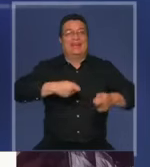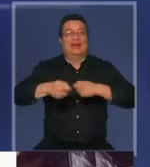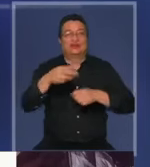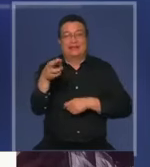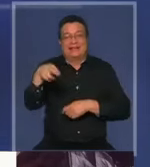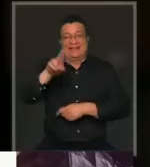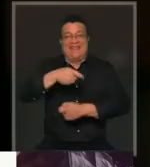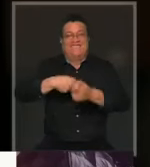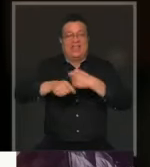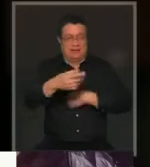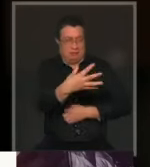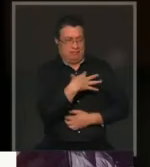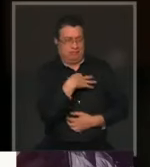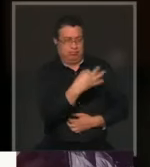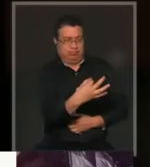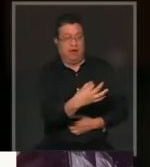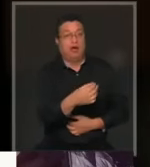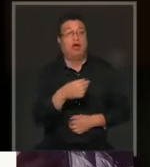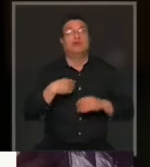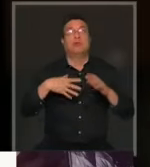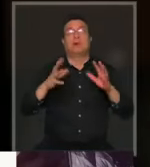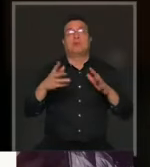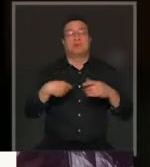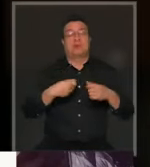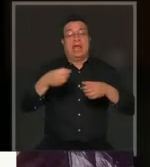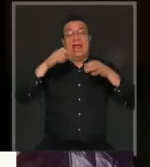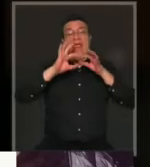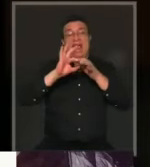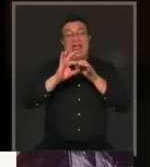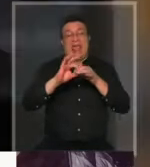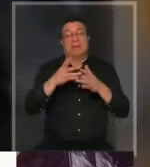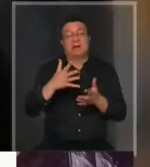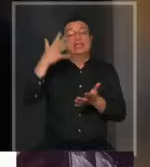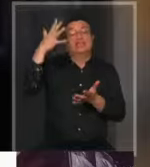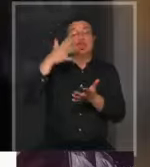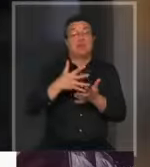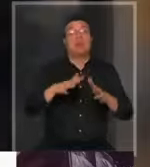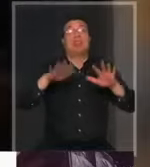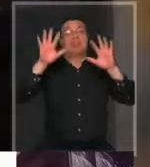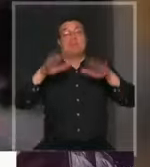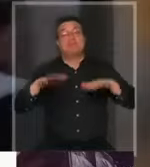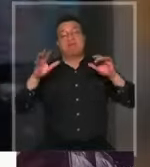de entradas. Aproximadamente le sacaba una ganancia entre 5.000 y 10.000 pesos.